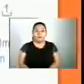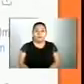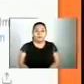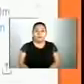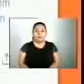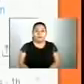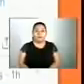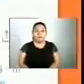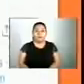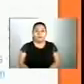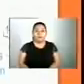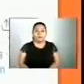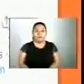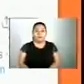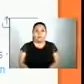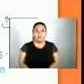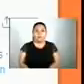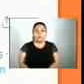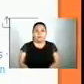¡Gracias!